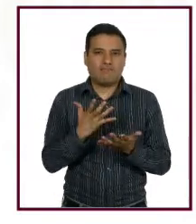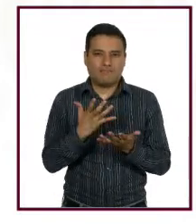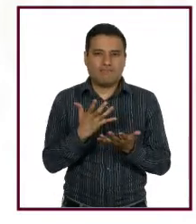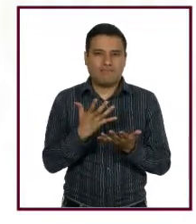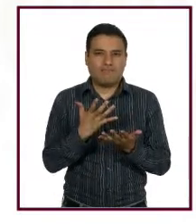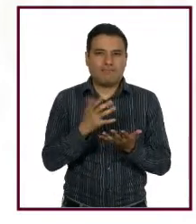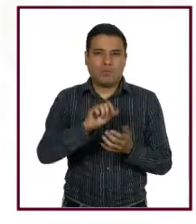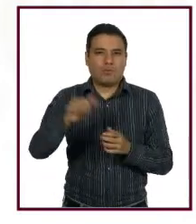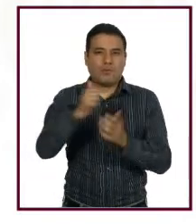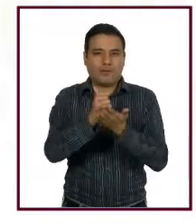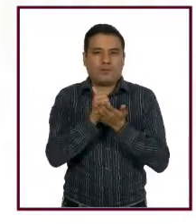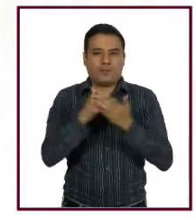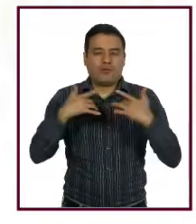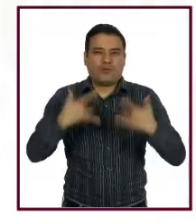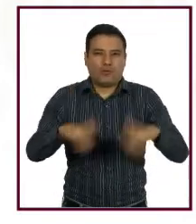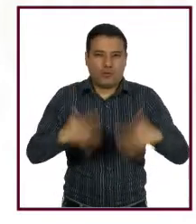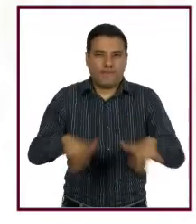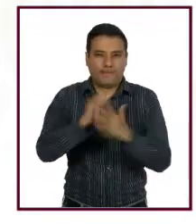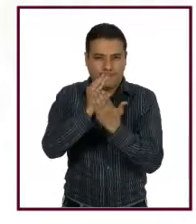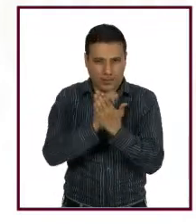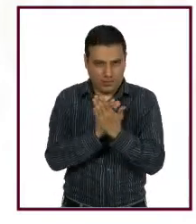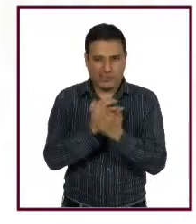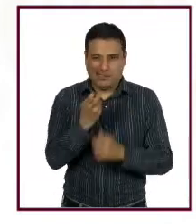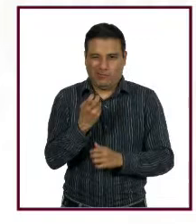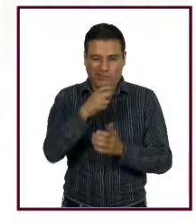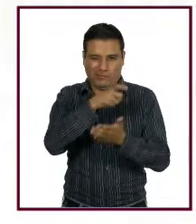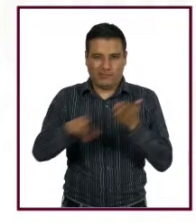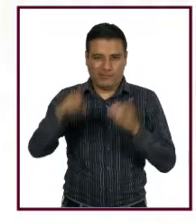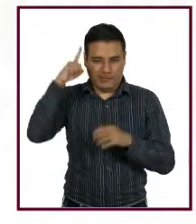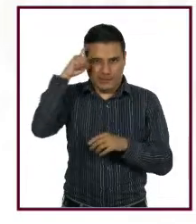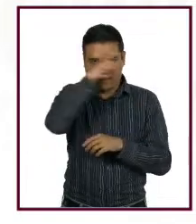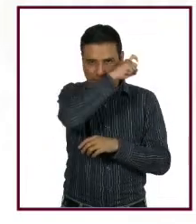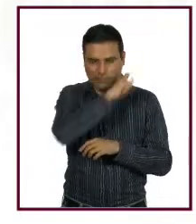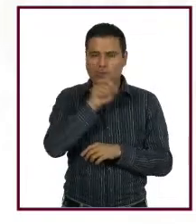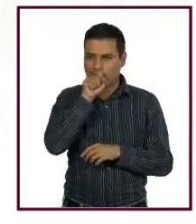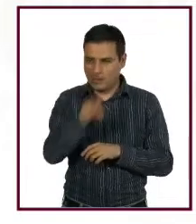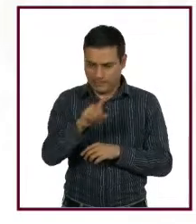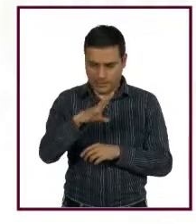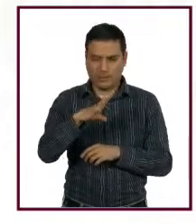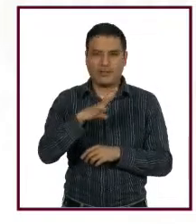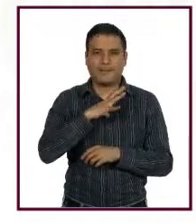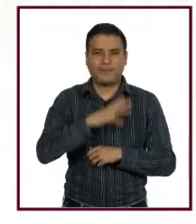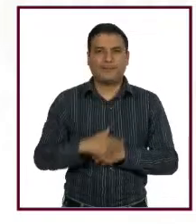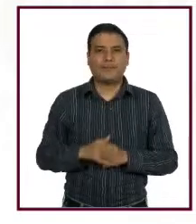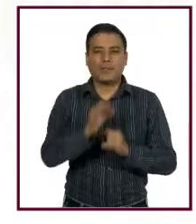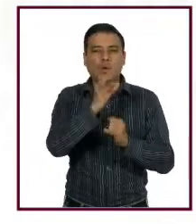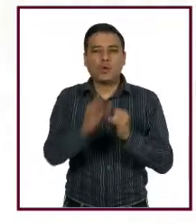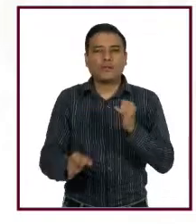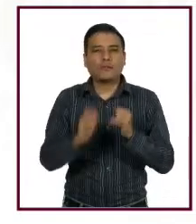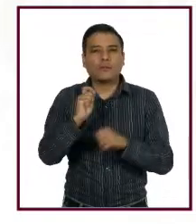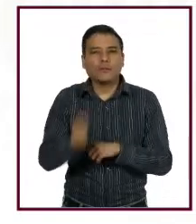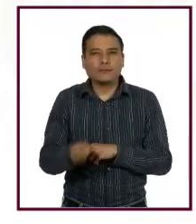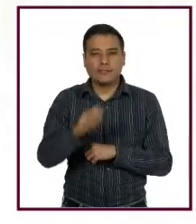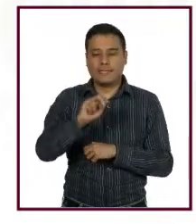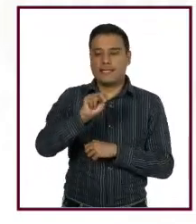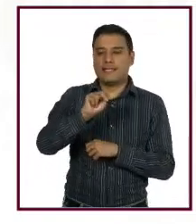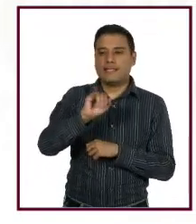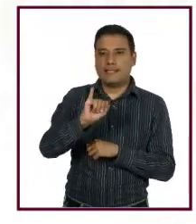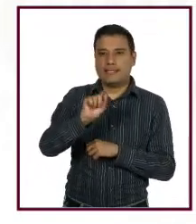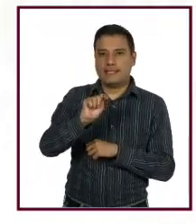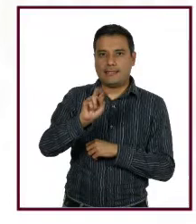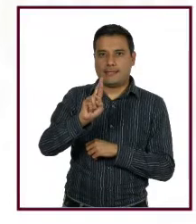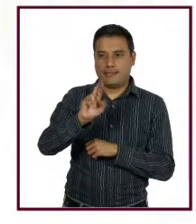pero también los ubicamos dentro de esta clasificación, y el último, que son los nitritos. Los nitritos, hay